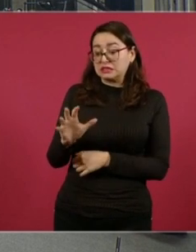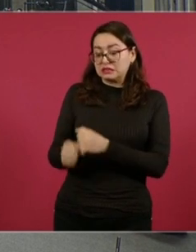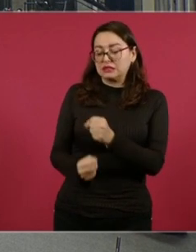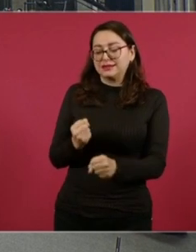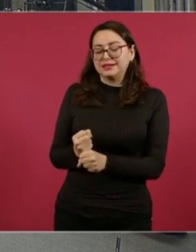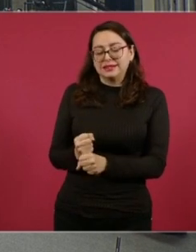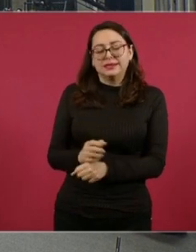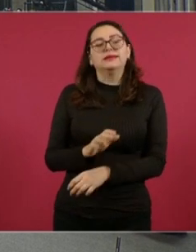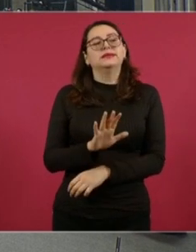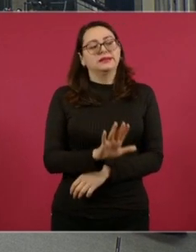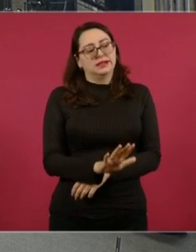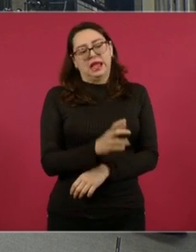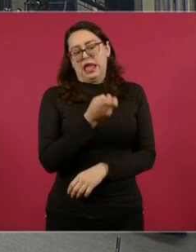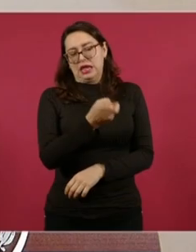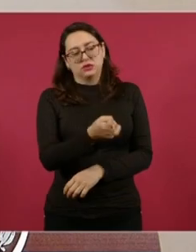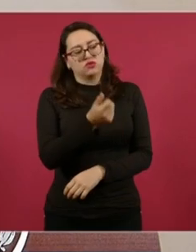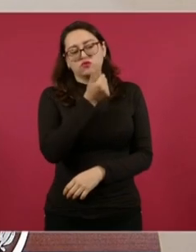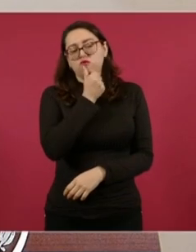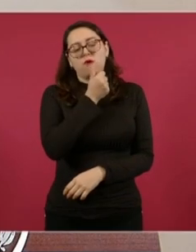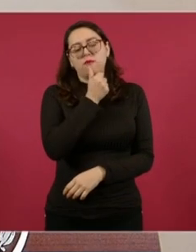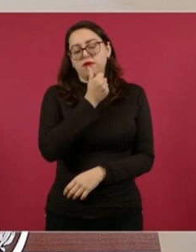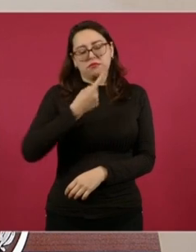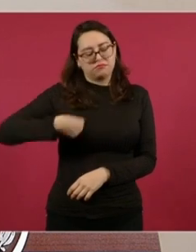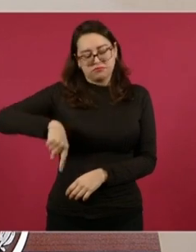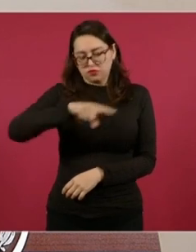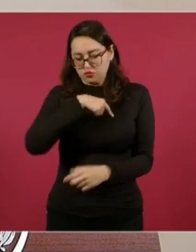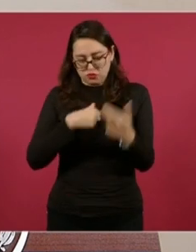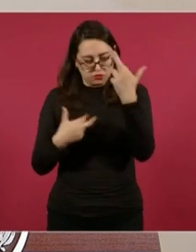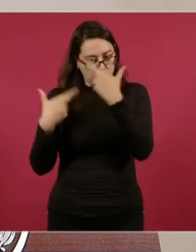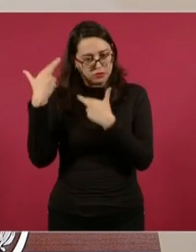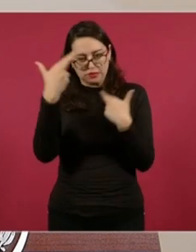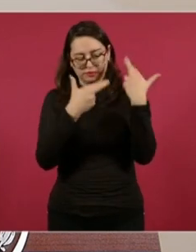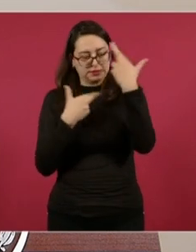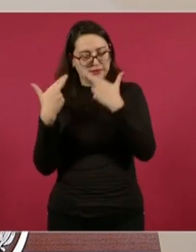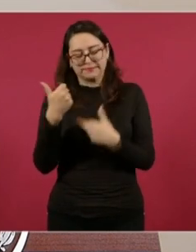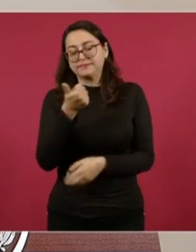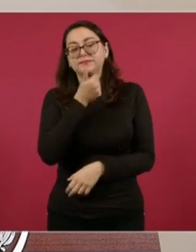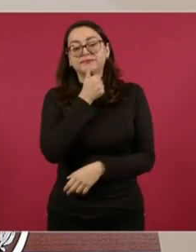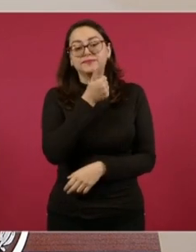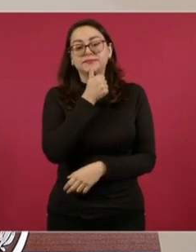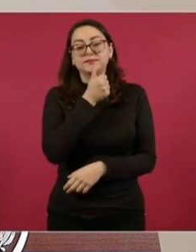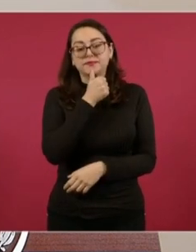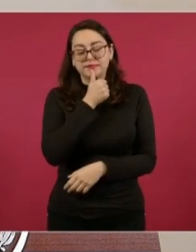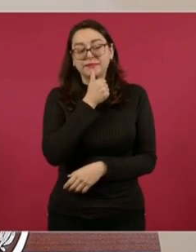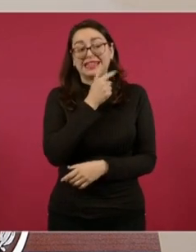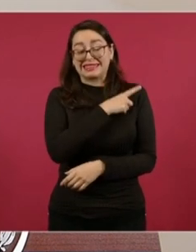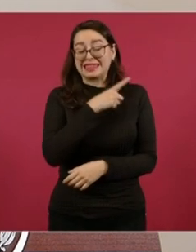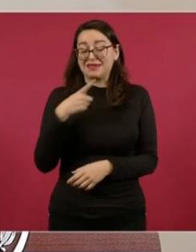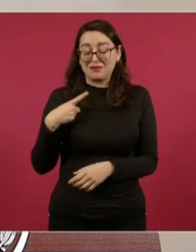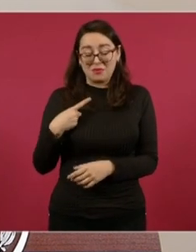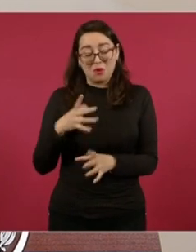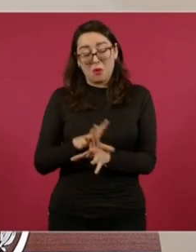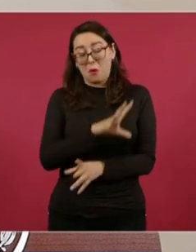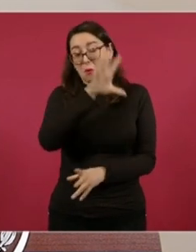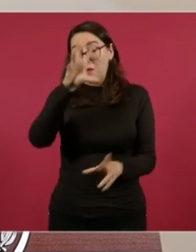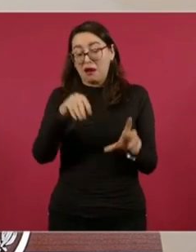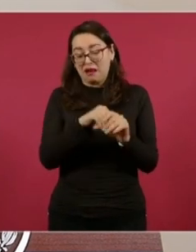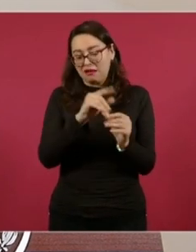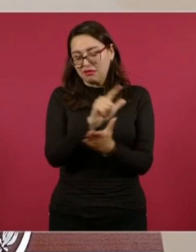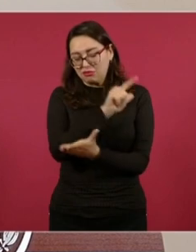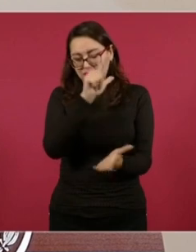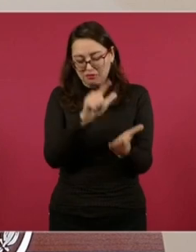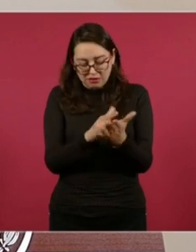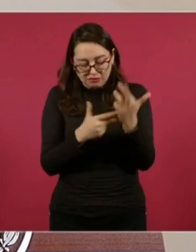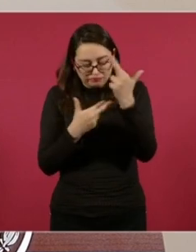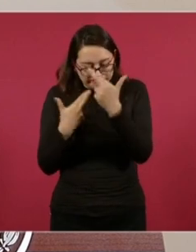No lo hemos analizado, o sea, lo estamos viendo. Hay equipos trabajando